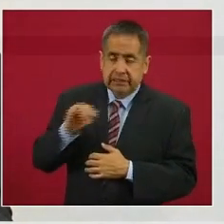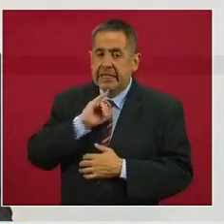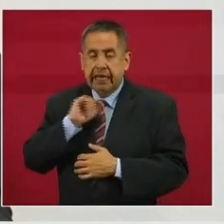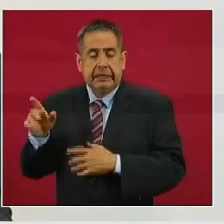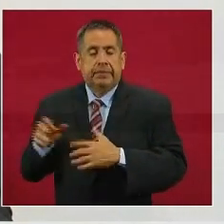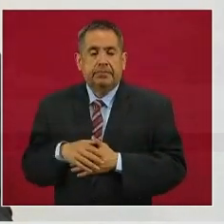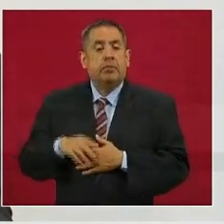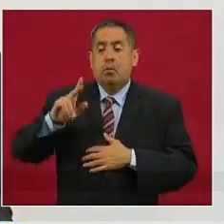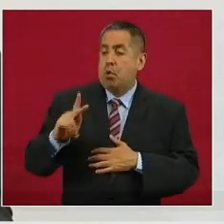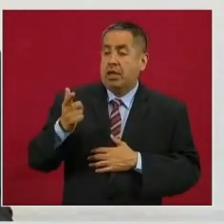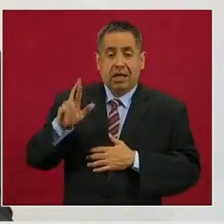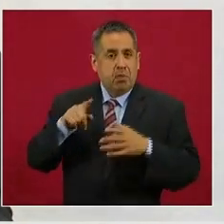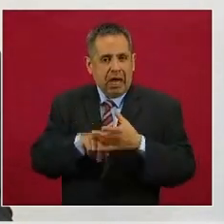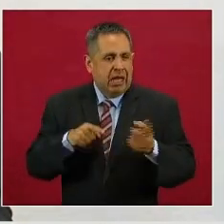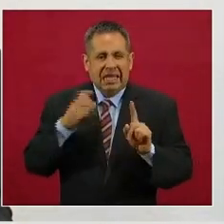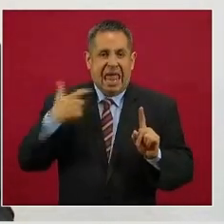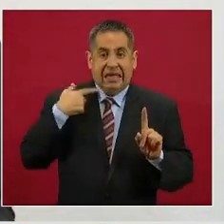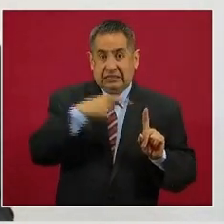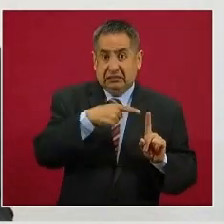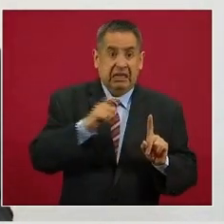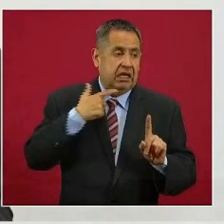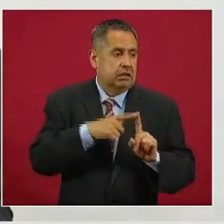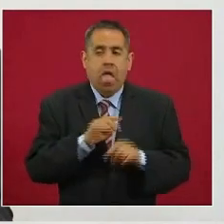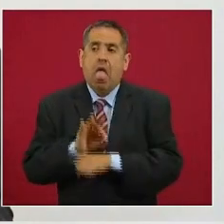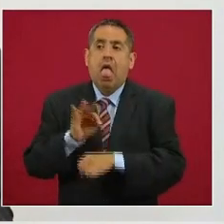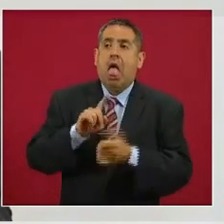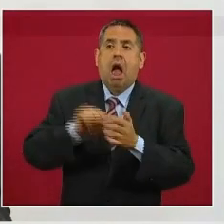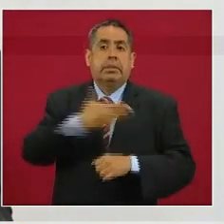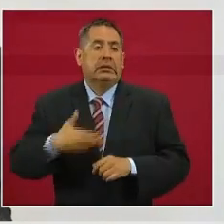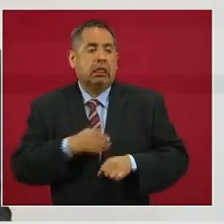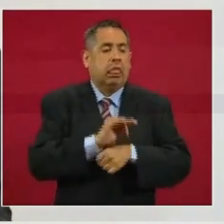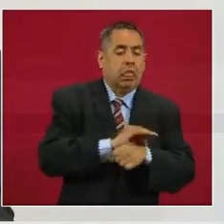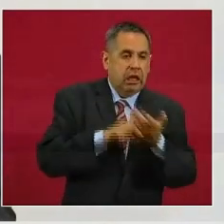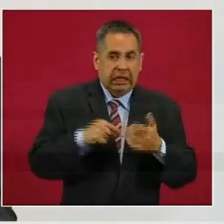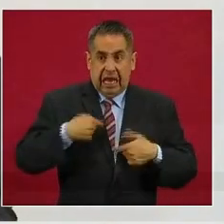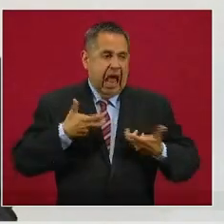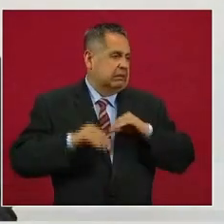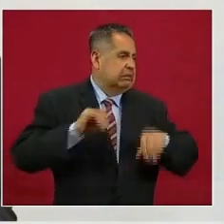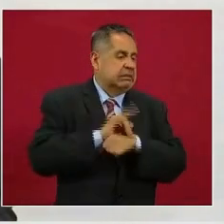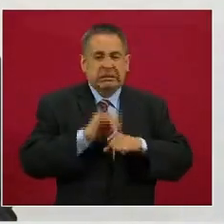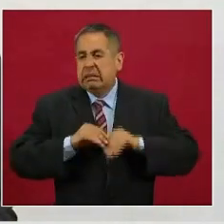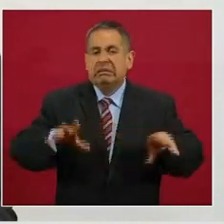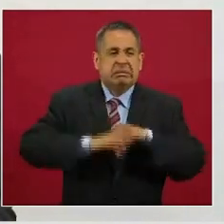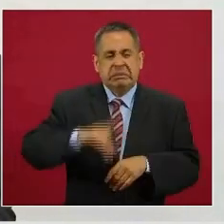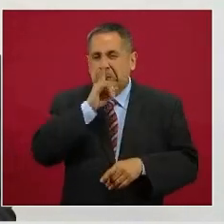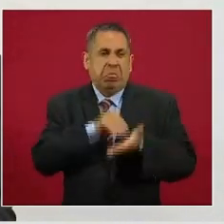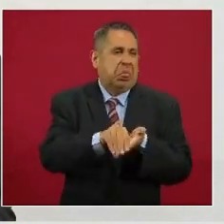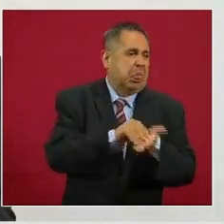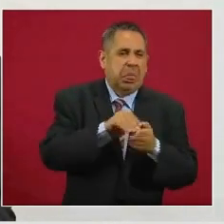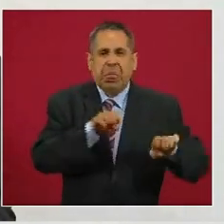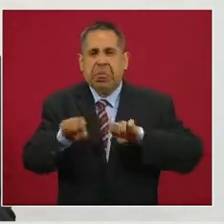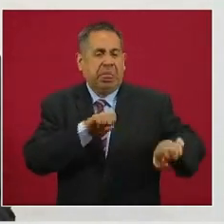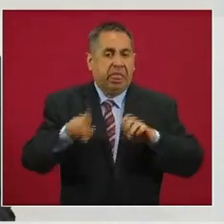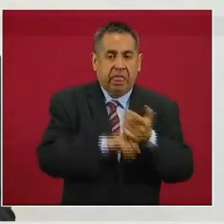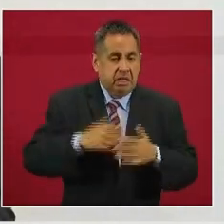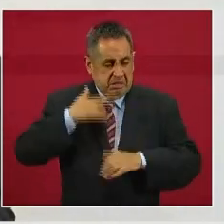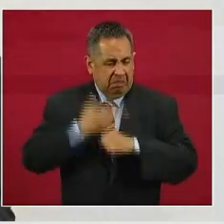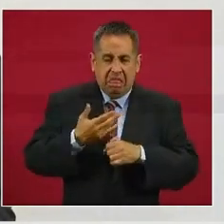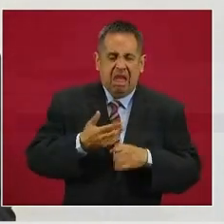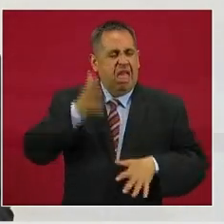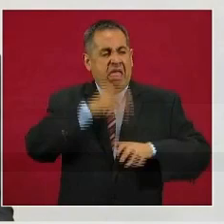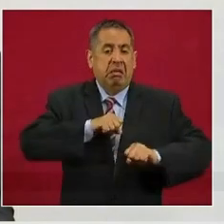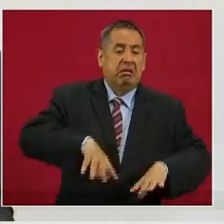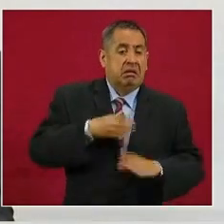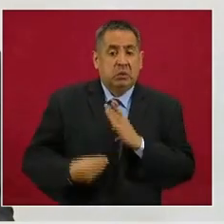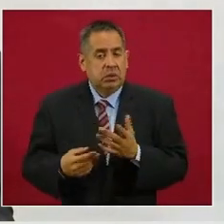titular de la Procuraduría General de la República, este se convirtió en encubridor y en vocero del Ejecutivo para tratar de orquestar este engaño mediático masivo y para eludir las responsabilidades que eran